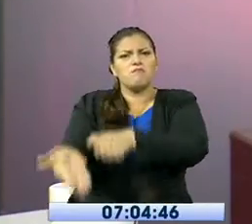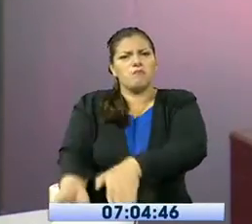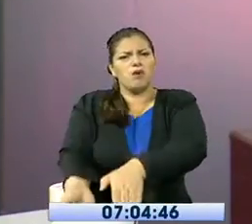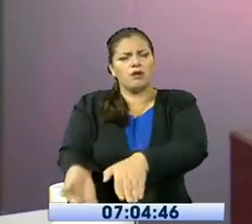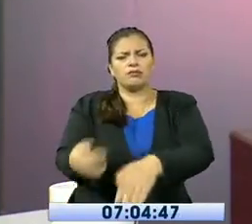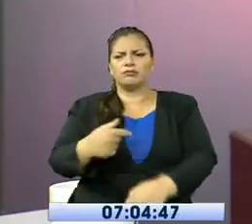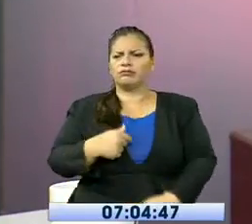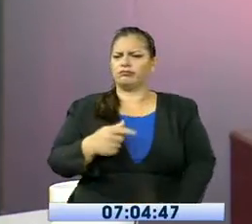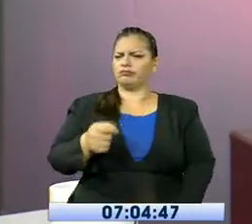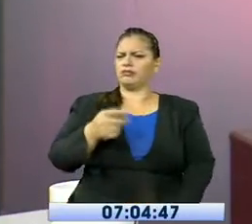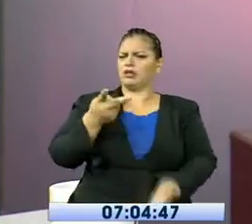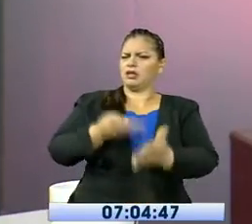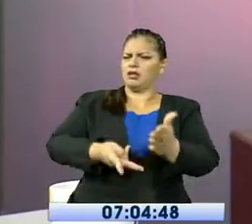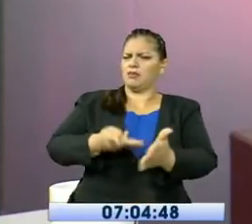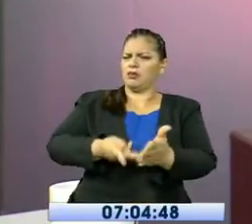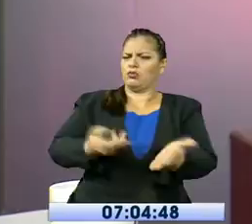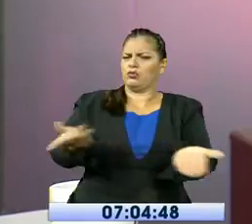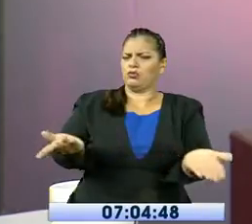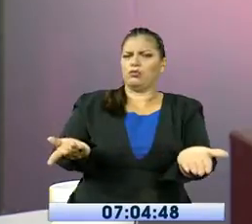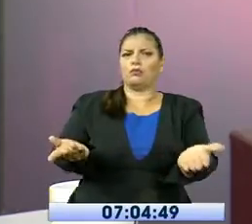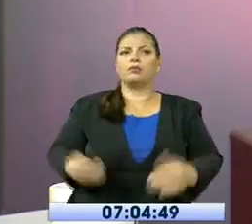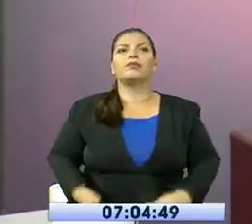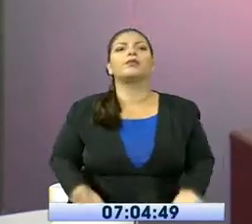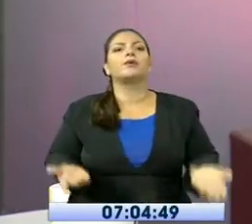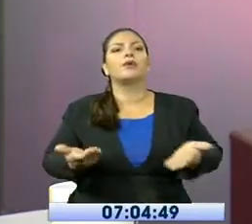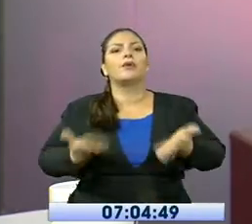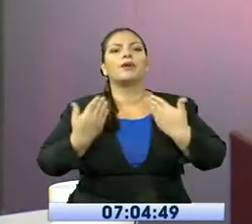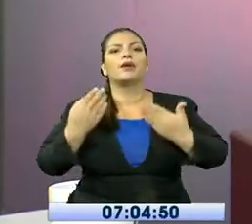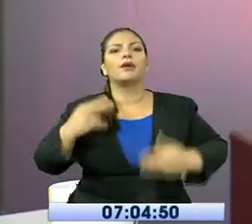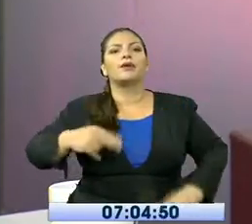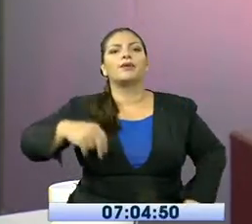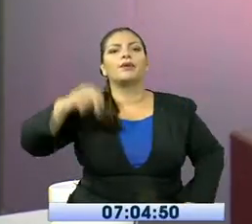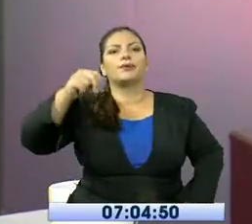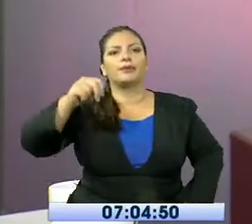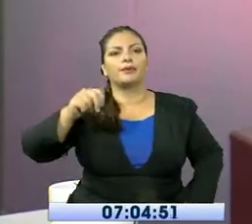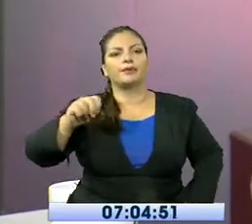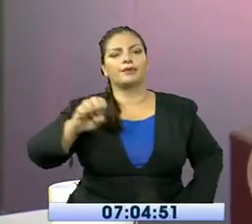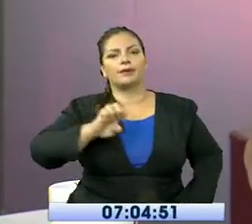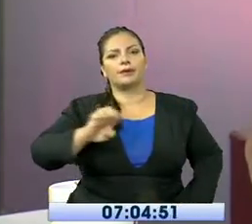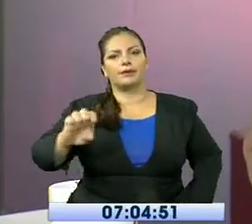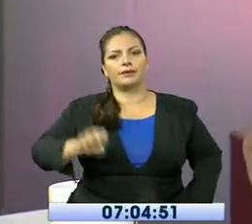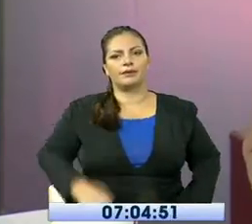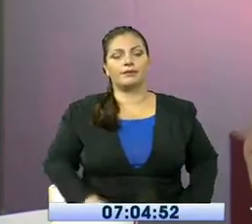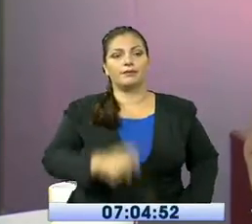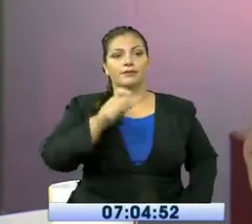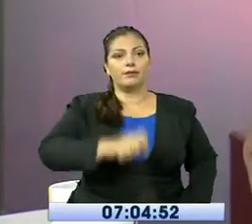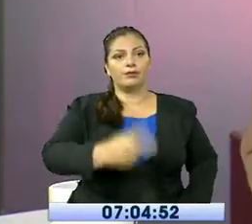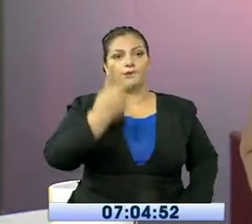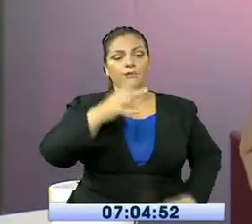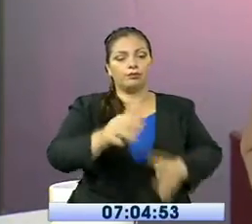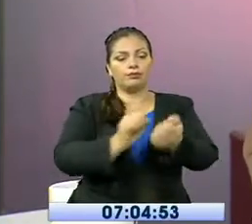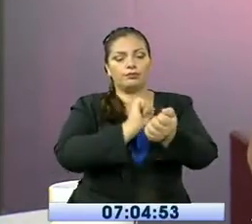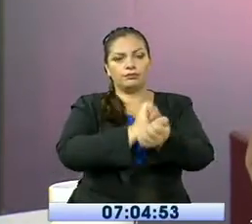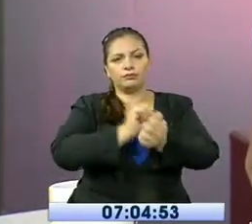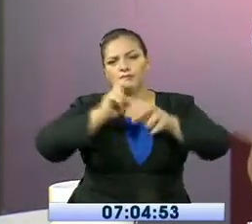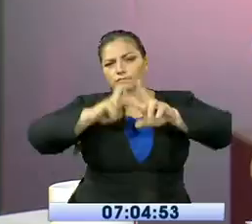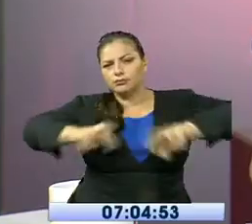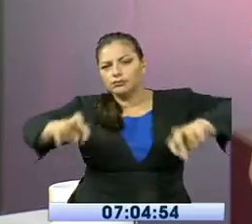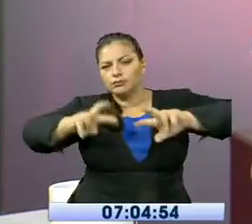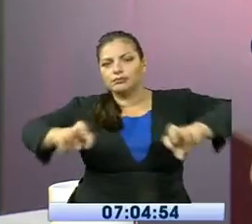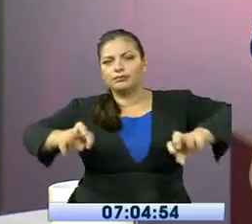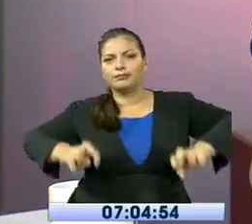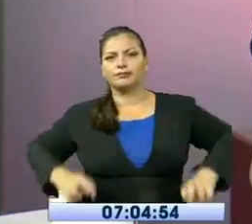su domicilio ubicado en el noroeste de Guayaquil. Dos personas permanecen retenidas para investigaciones.